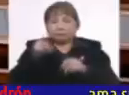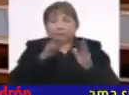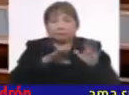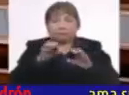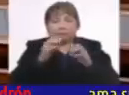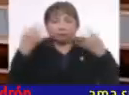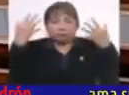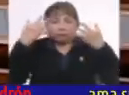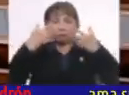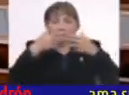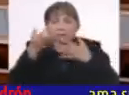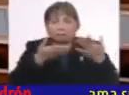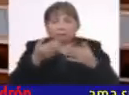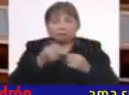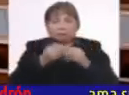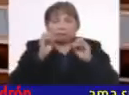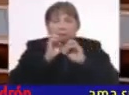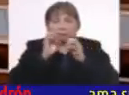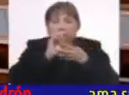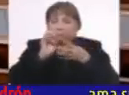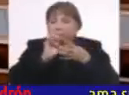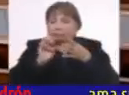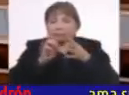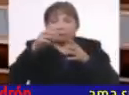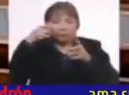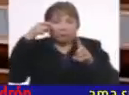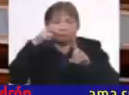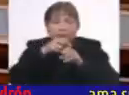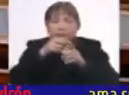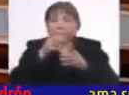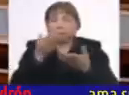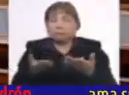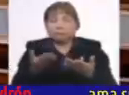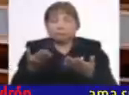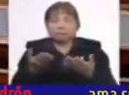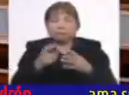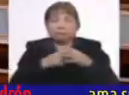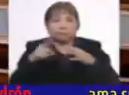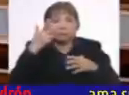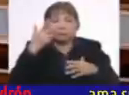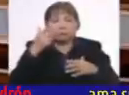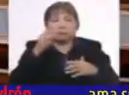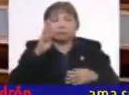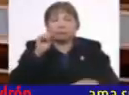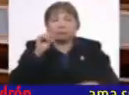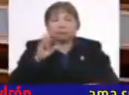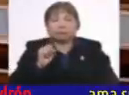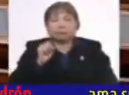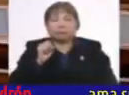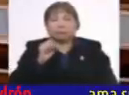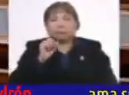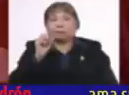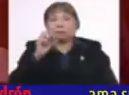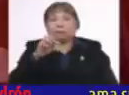articulando estratégicamente para para la ubicación de los prófugos bruno pacheco juan silva fran